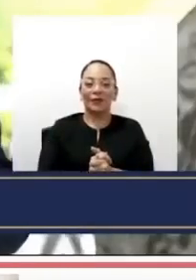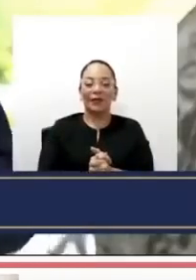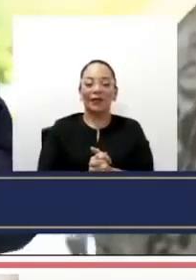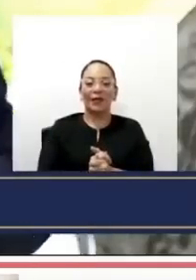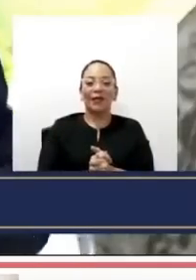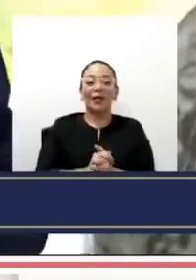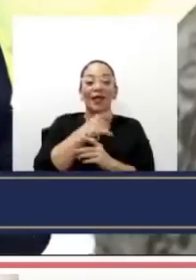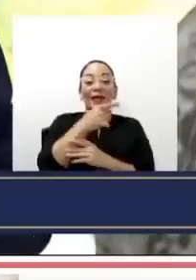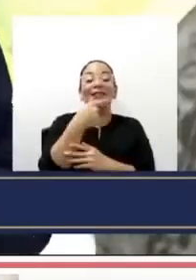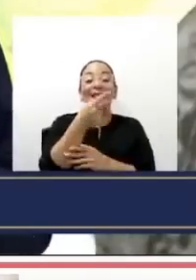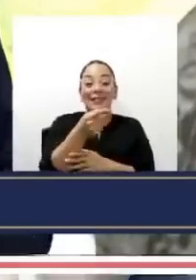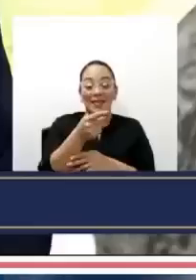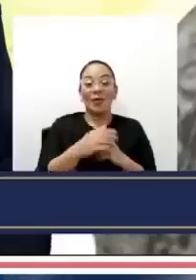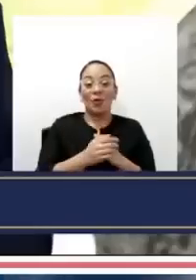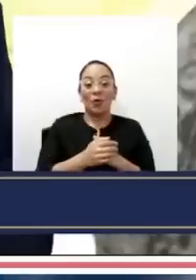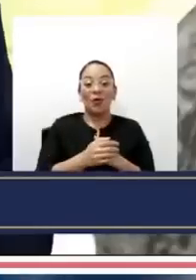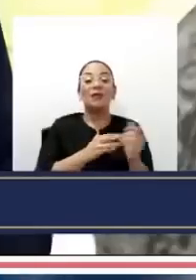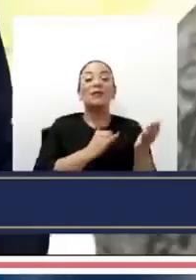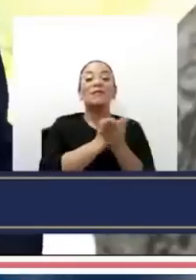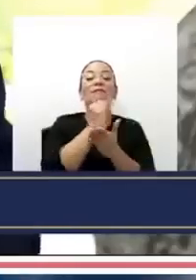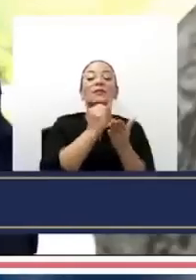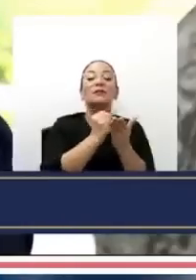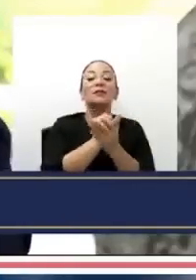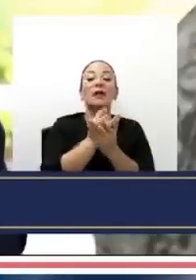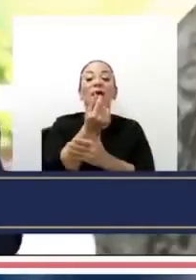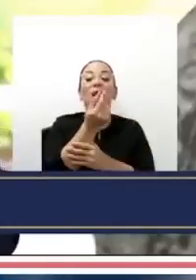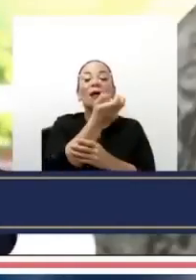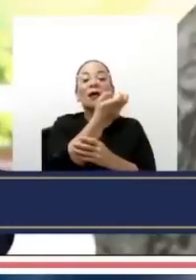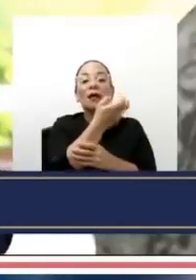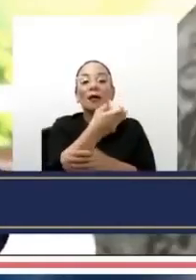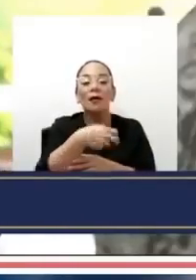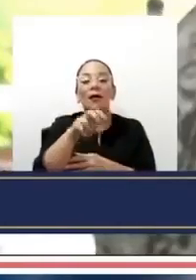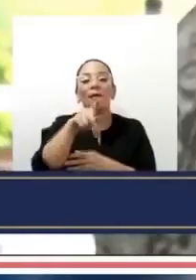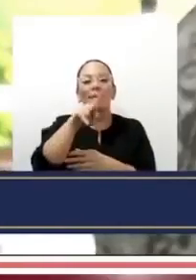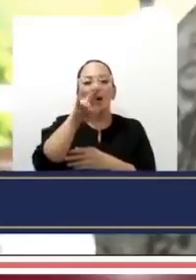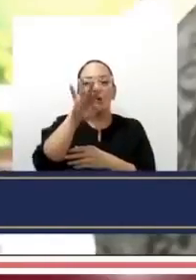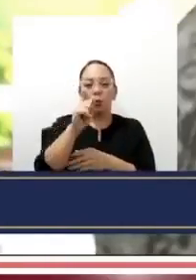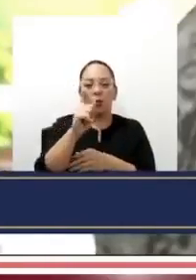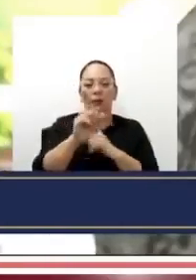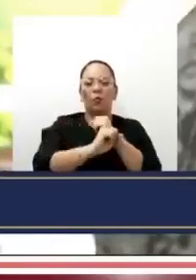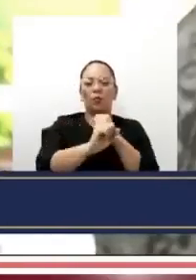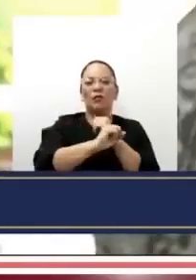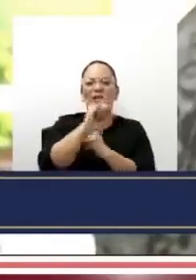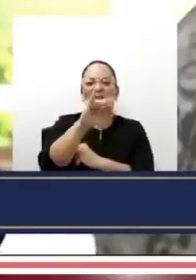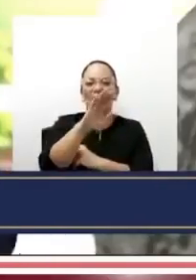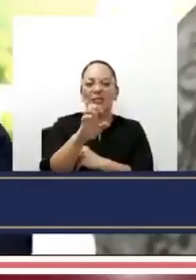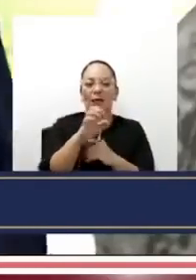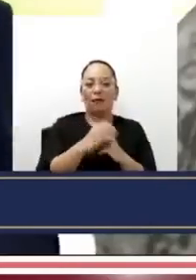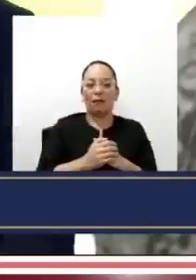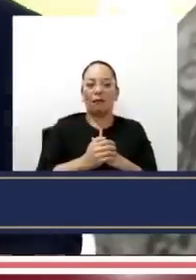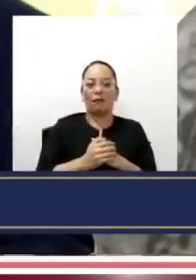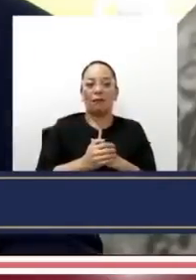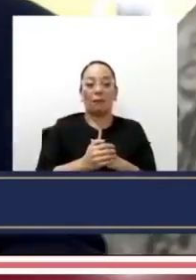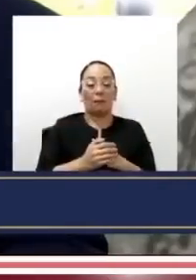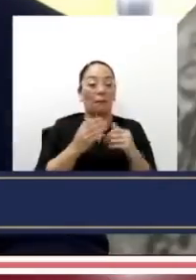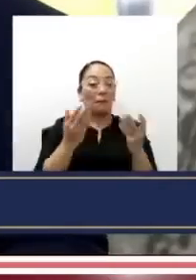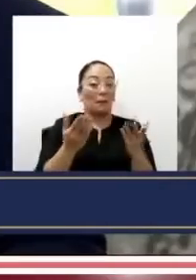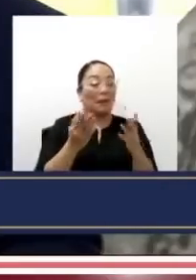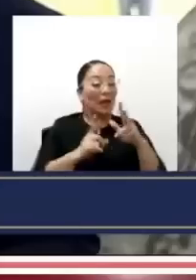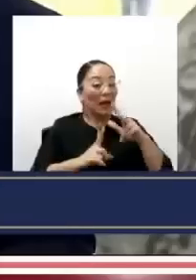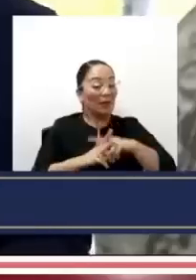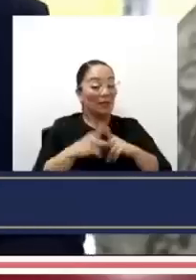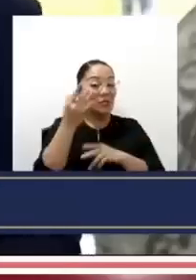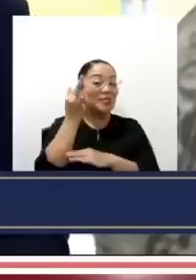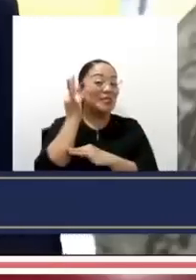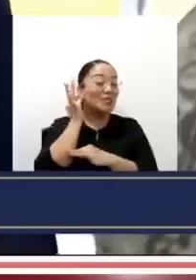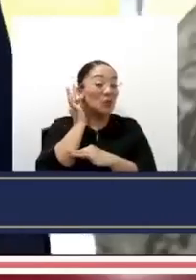dijo es que que investigaran el desvío de recursos de la pauta publicitaria en el ICE. Ajá. Y resulta que apareció una